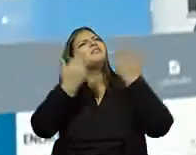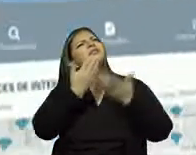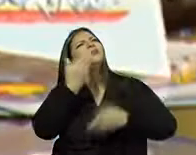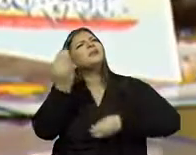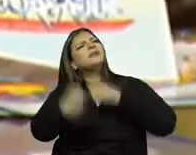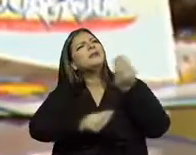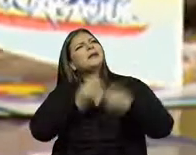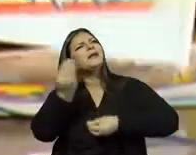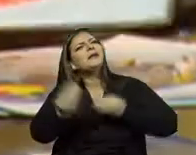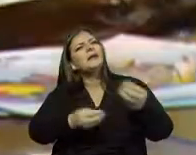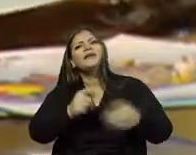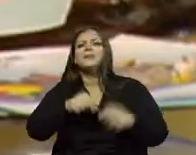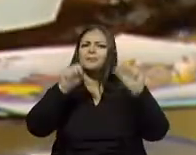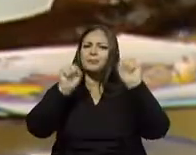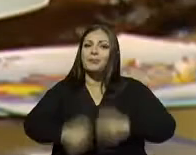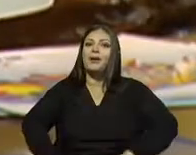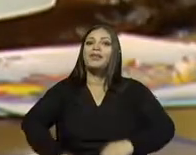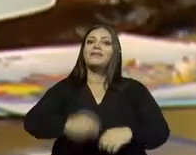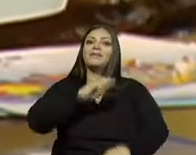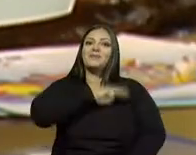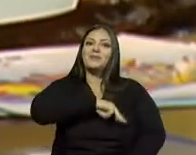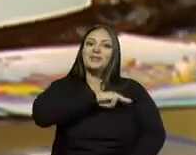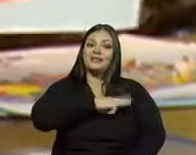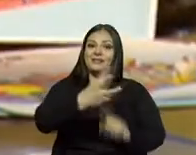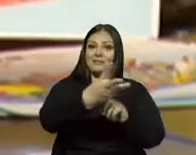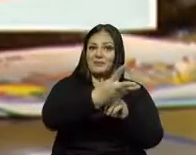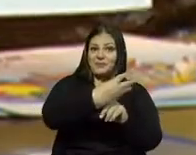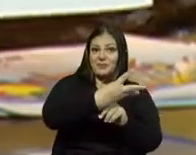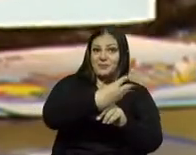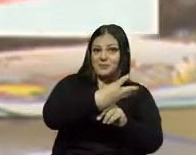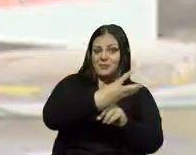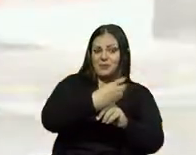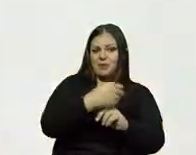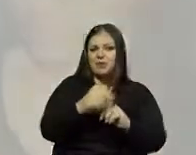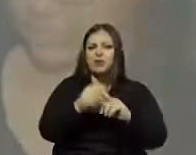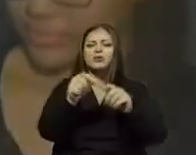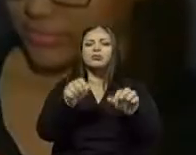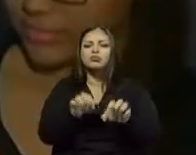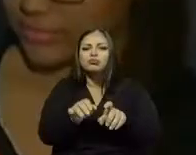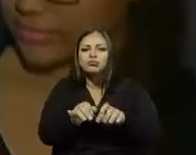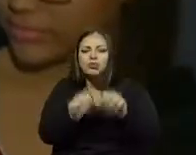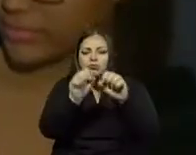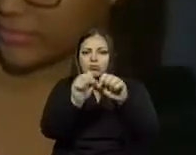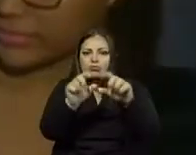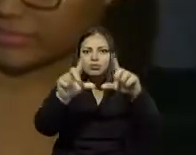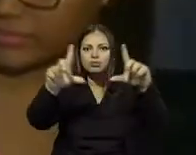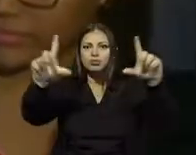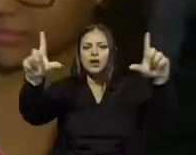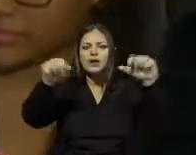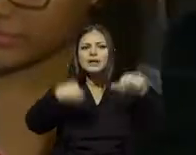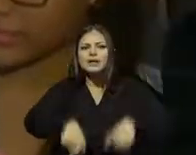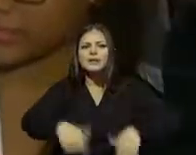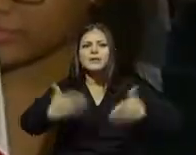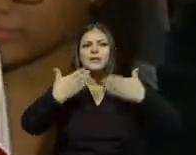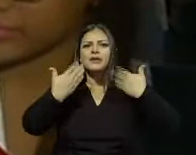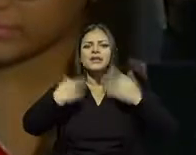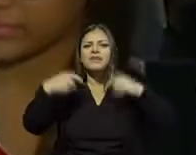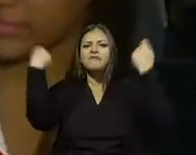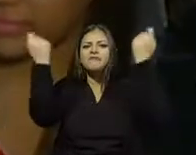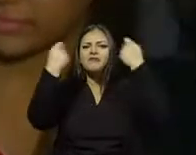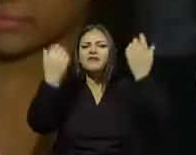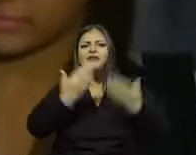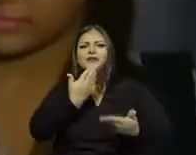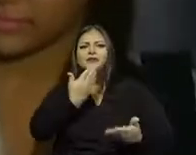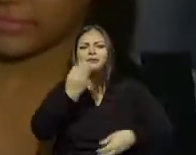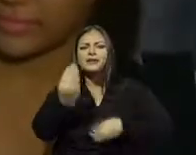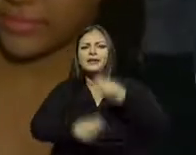diariamente. ¿Qué es lo que queremos nosotros? Que las familias guayaquileñas, que ecuatorianas vengan a la ciudad, que vengan los extranjeros y